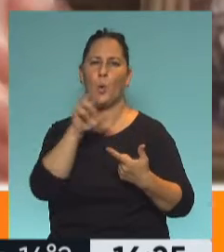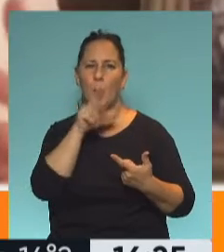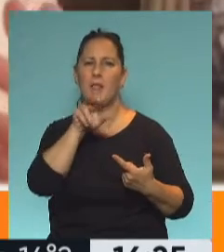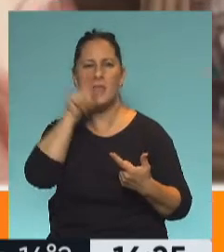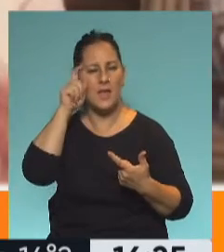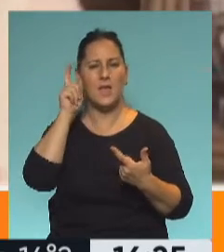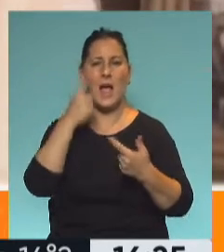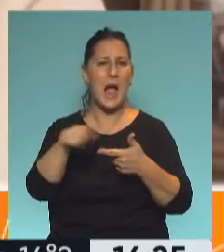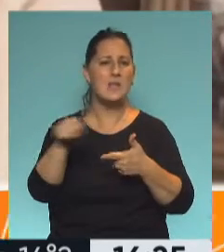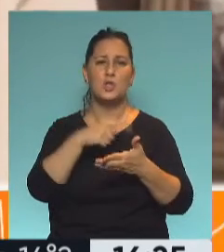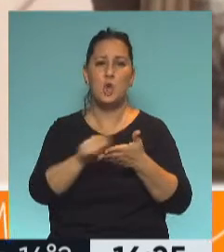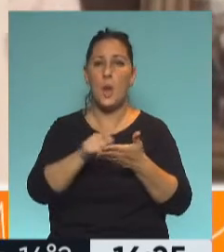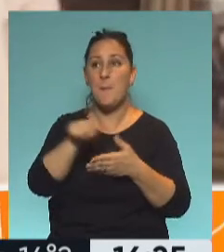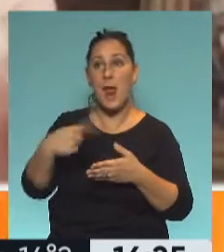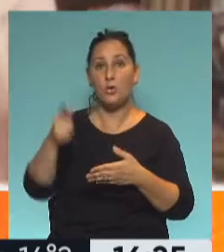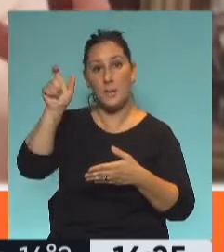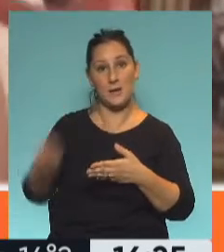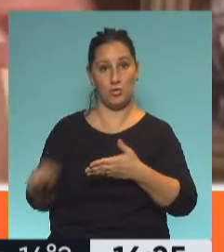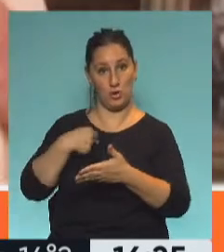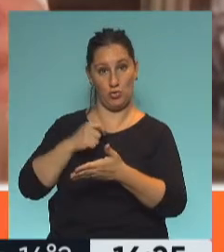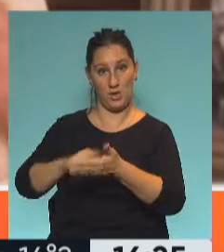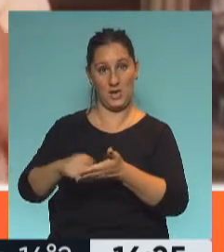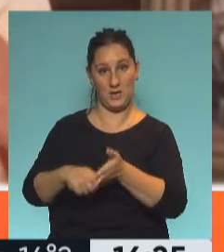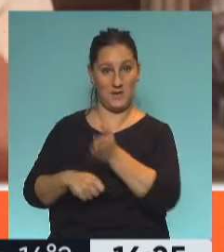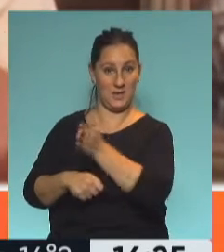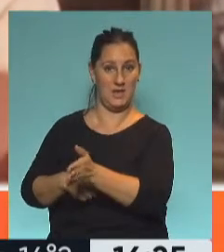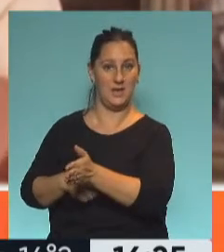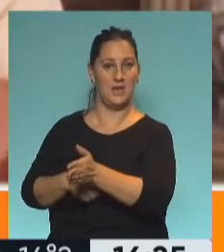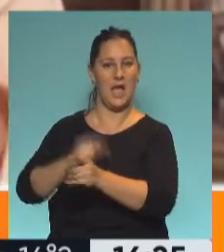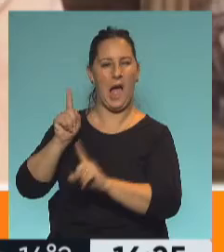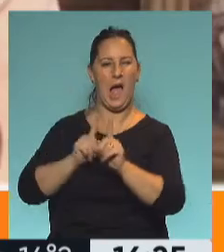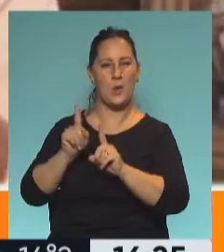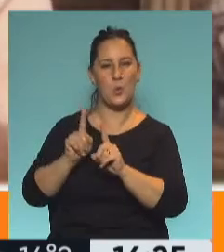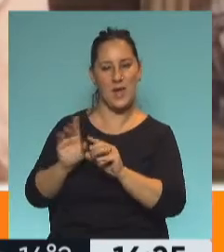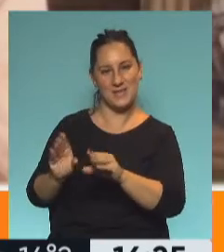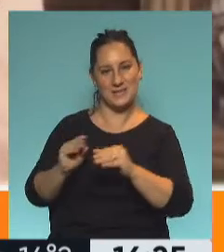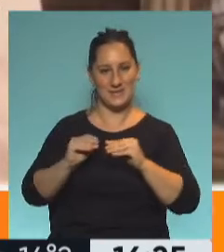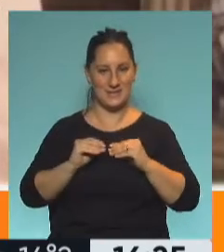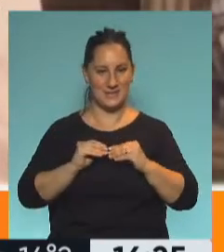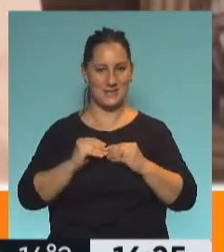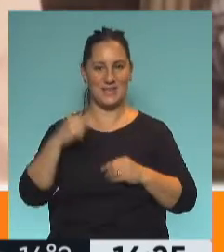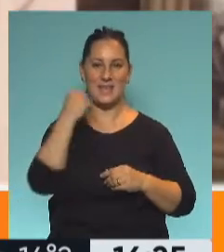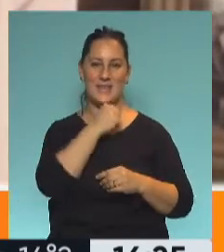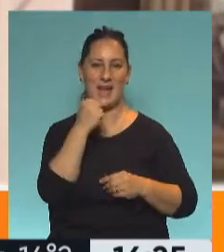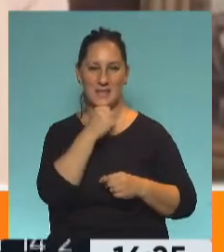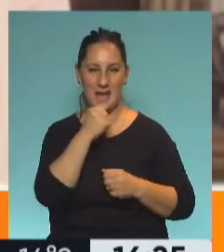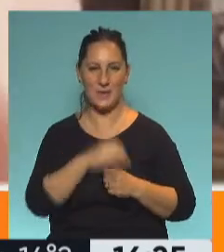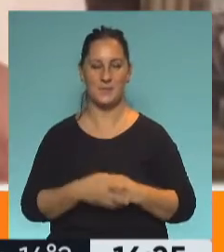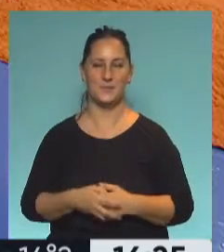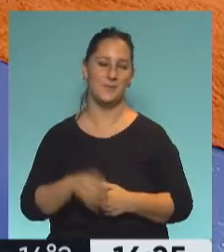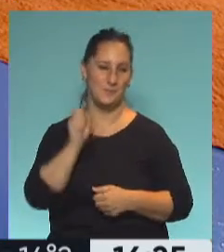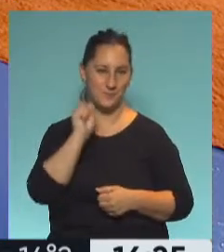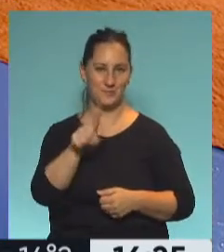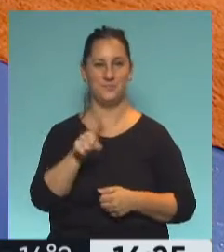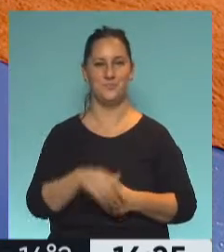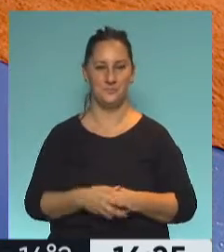todas canciones que yo escribí para otros. Claro. Pero de repente decidí apropiármelas un ratito. Está bien. Y cantarlas. Y sí, lindo. Es que son tuyas.